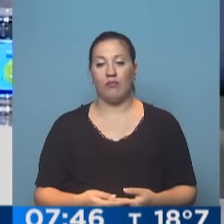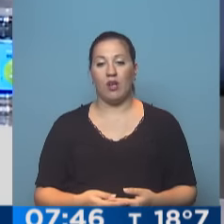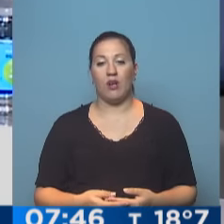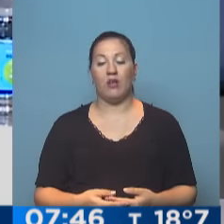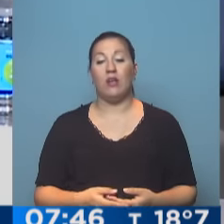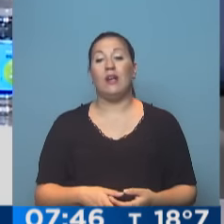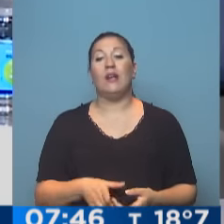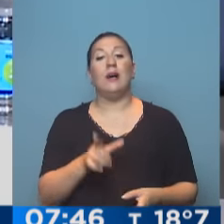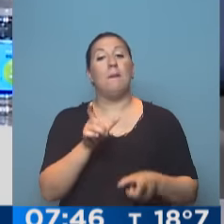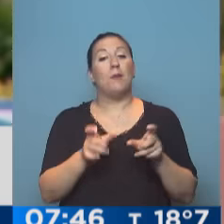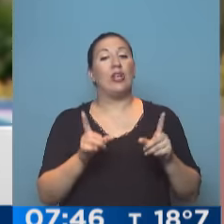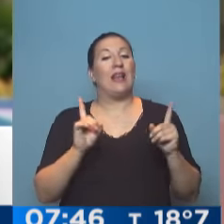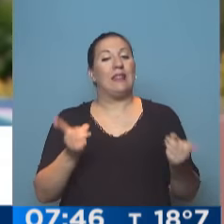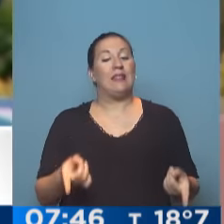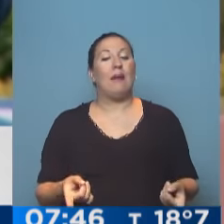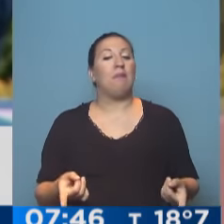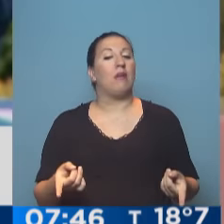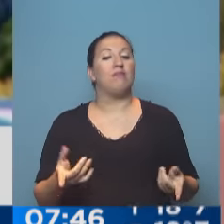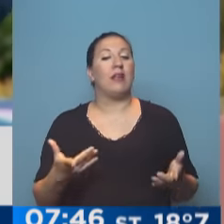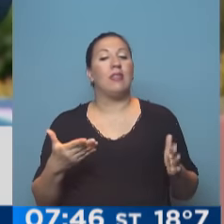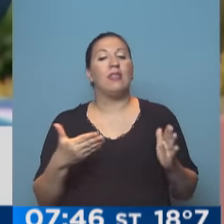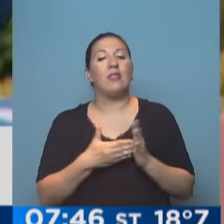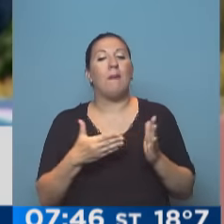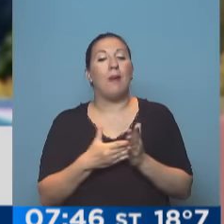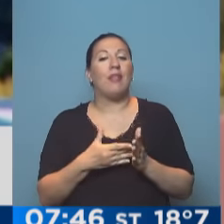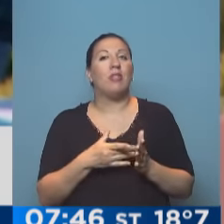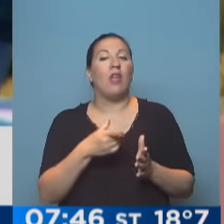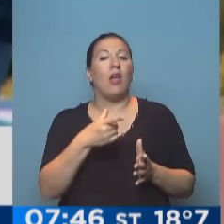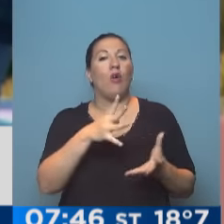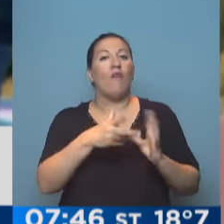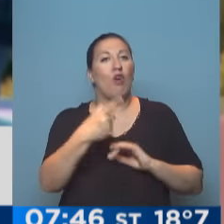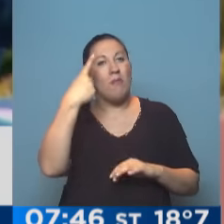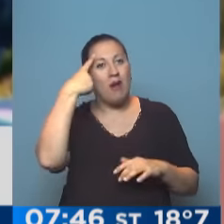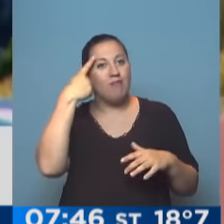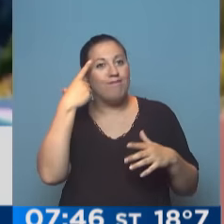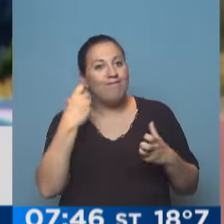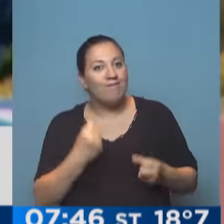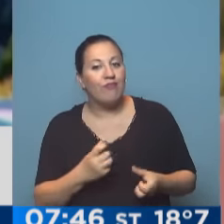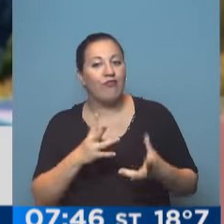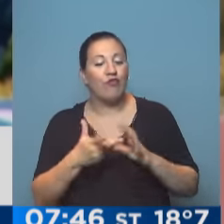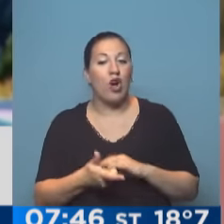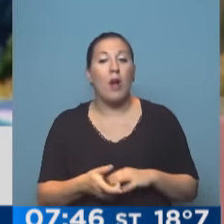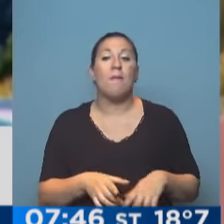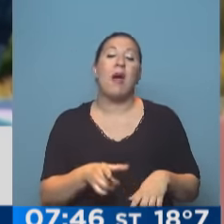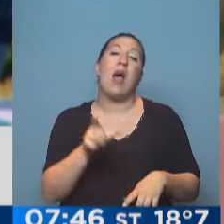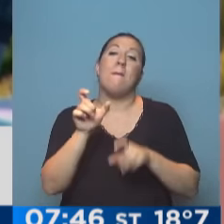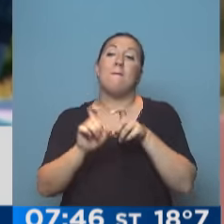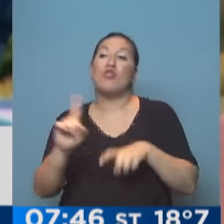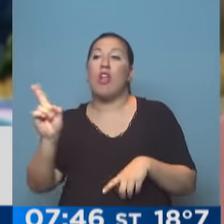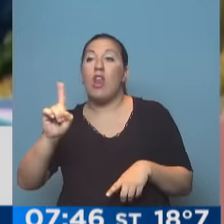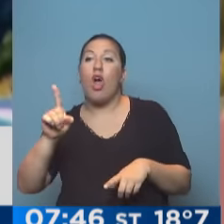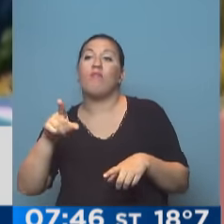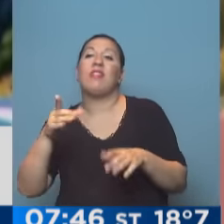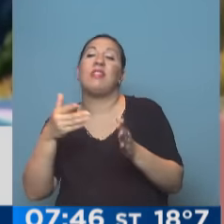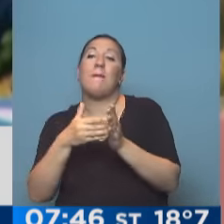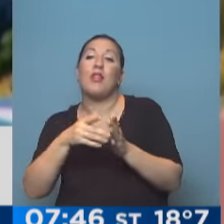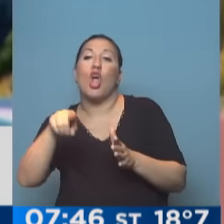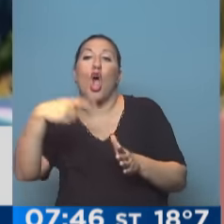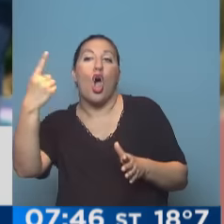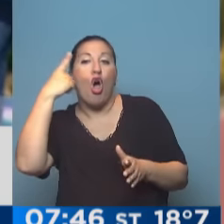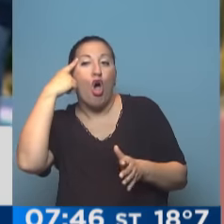funciona de acuerdo a convicción, hay gente que funciona de acuerdo a otros intereses. Eso ha